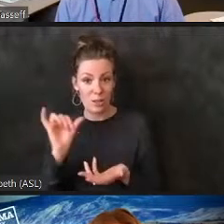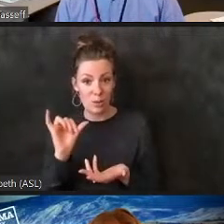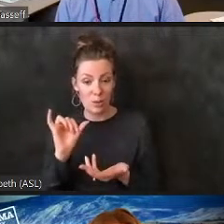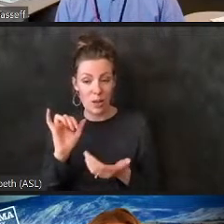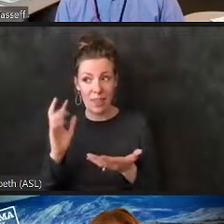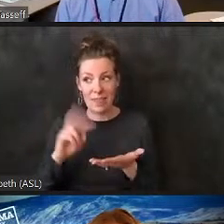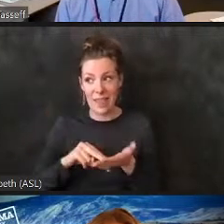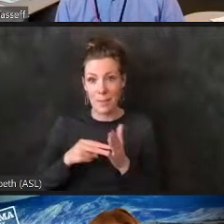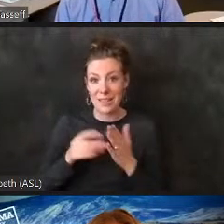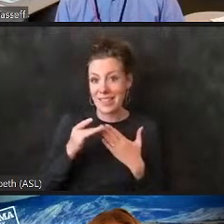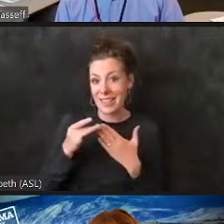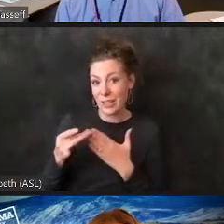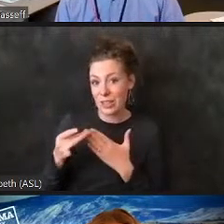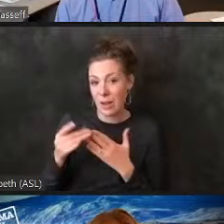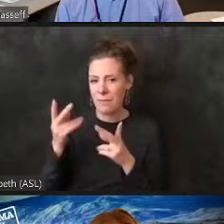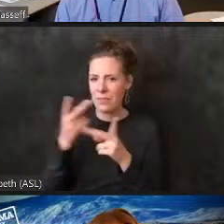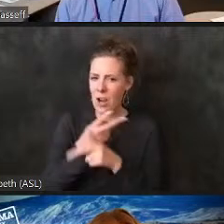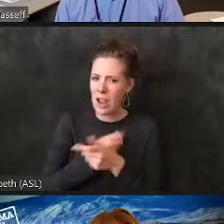de Sonoma.